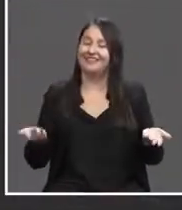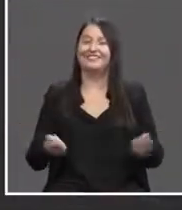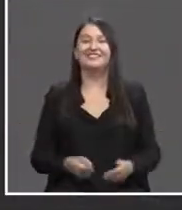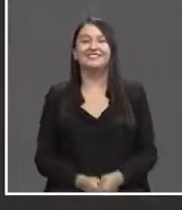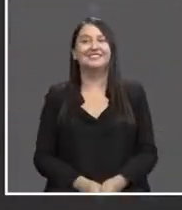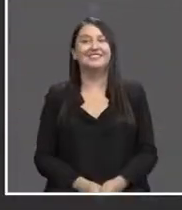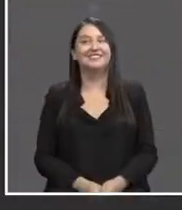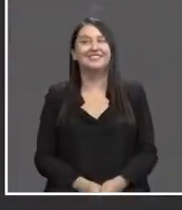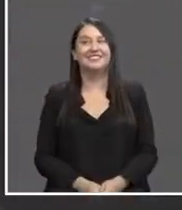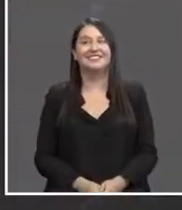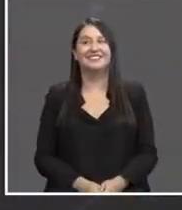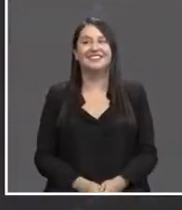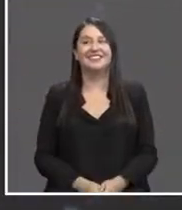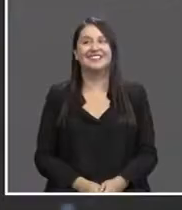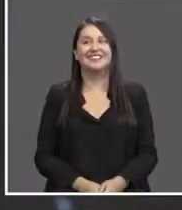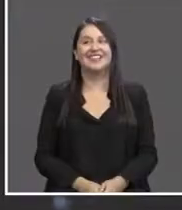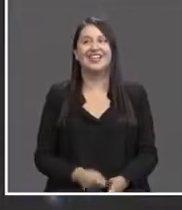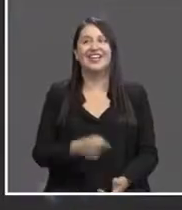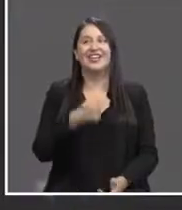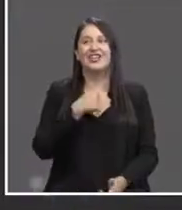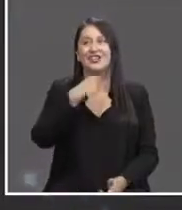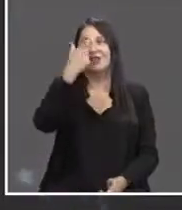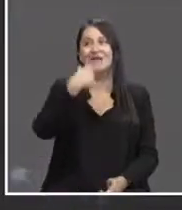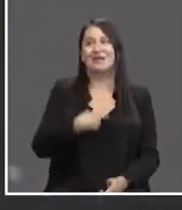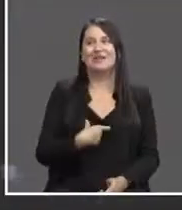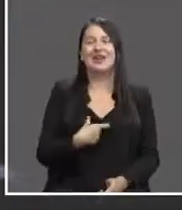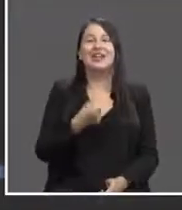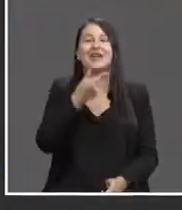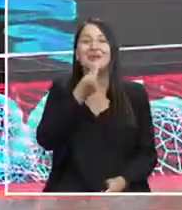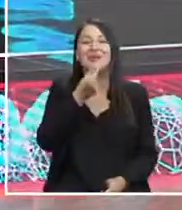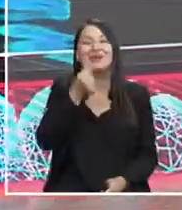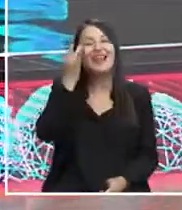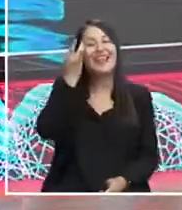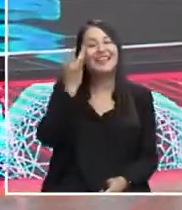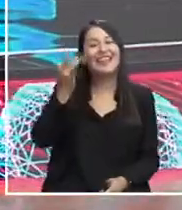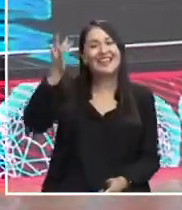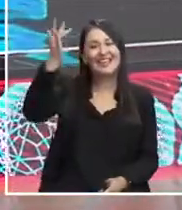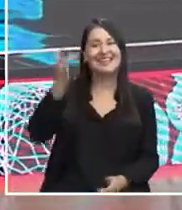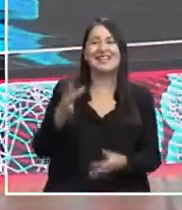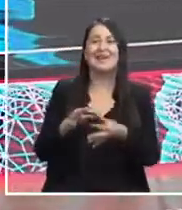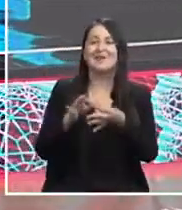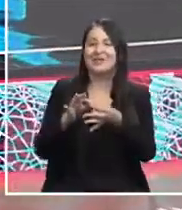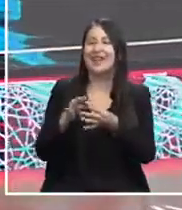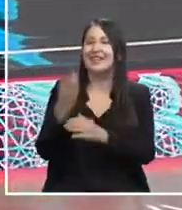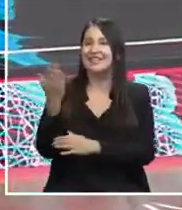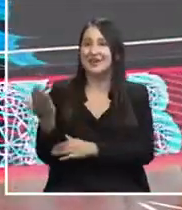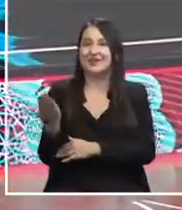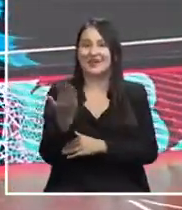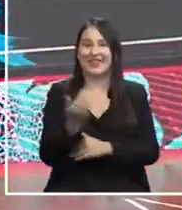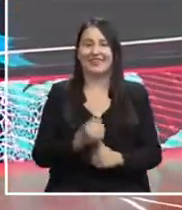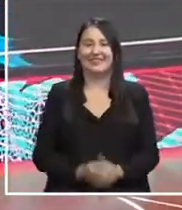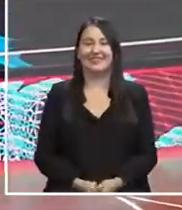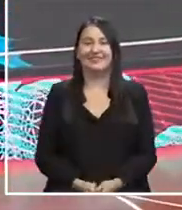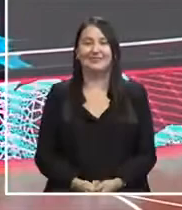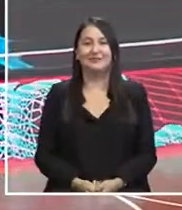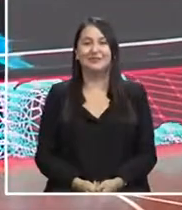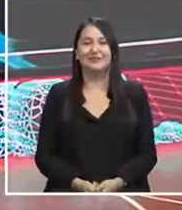Soy una persona que se seduce por la inteligencia. Así que muchas gracias a ustedes y muchas gracias por este panel.